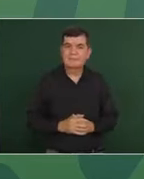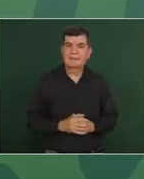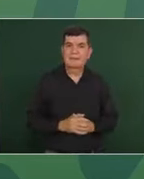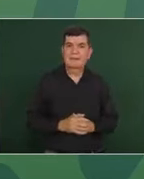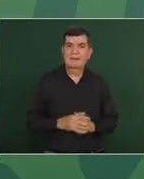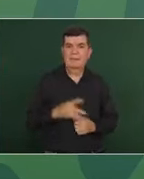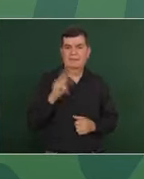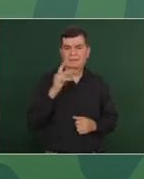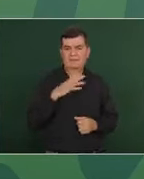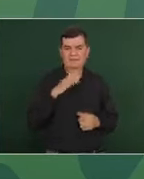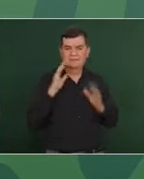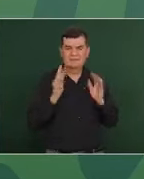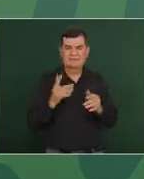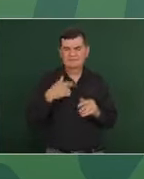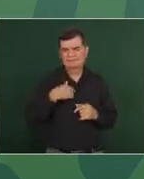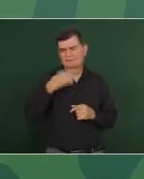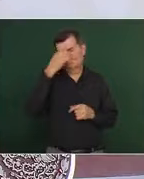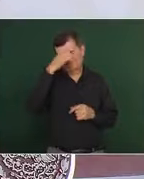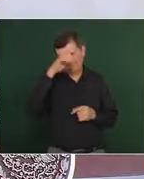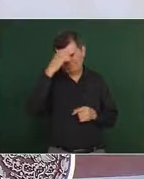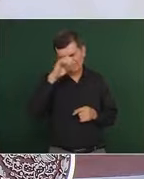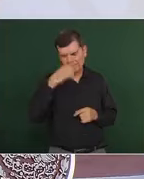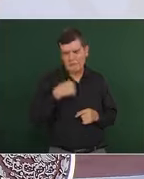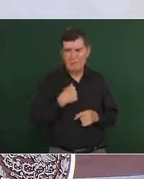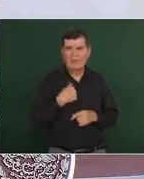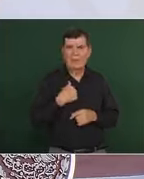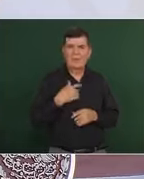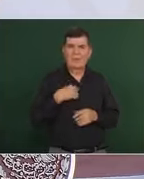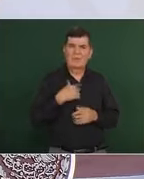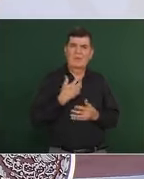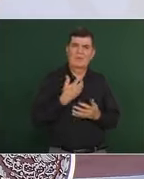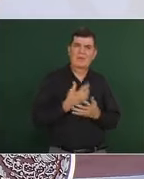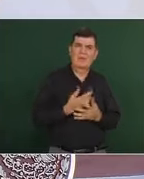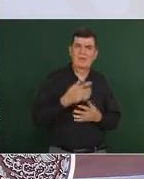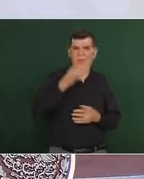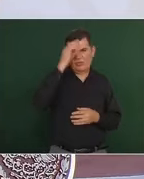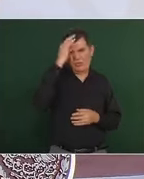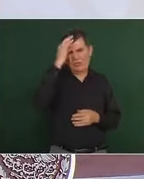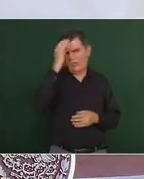nada más que pues ya llevo tiempo en esto, no me estoy chupando el dedo,